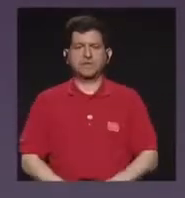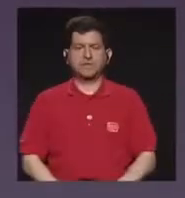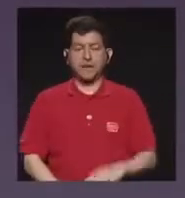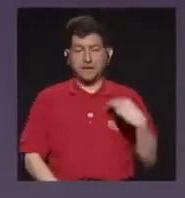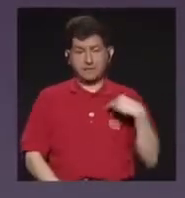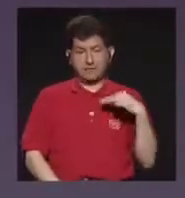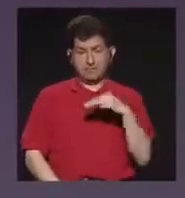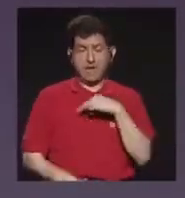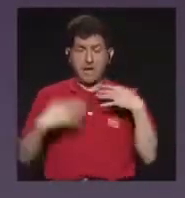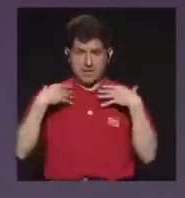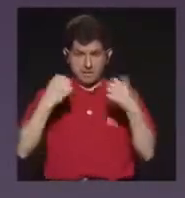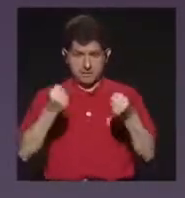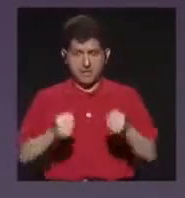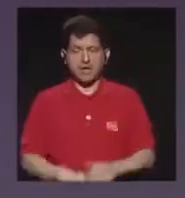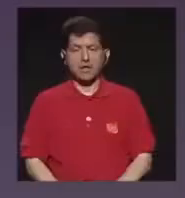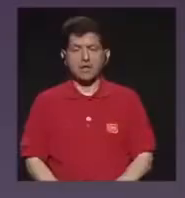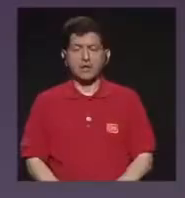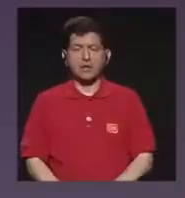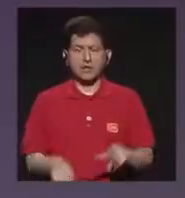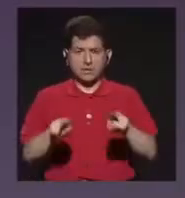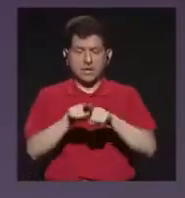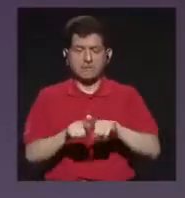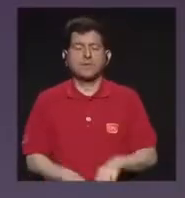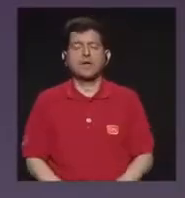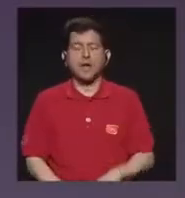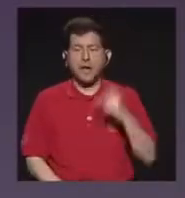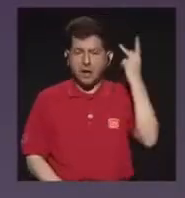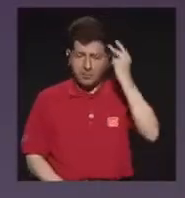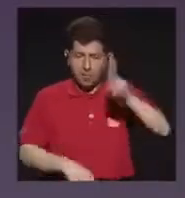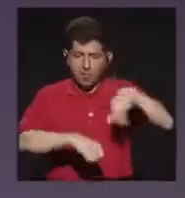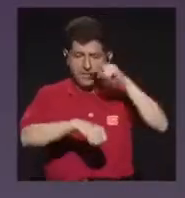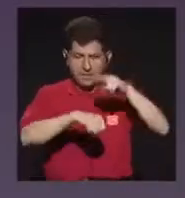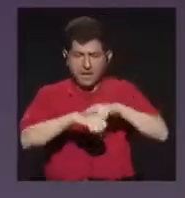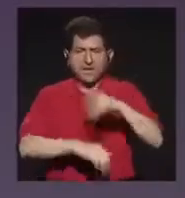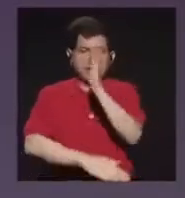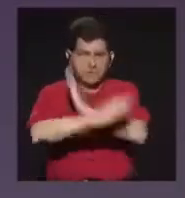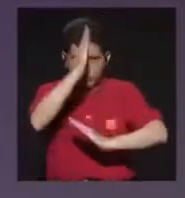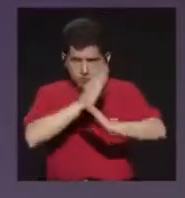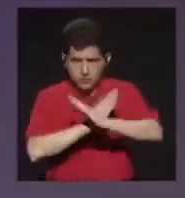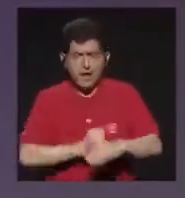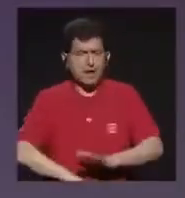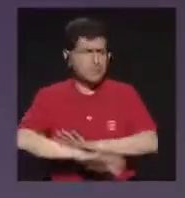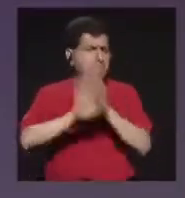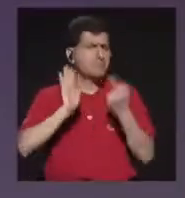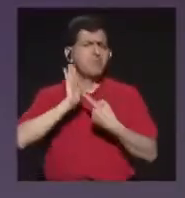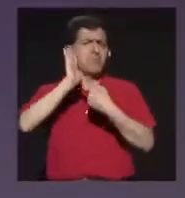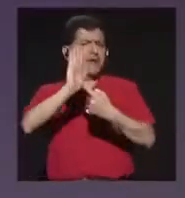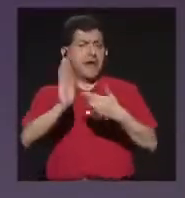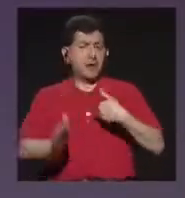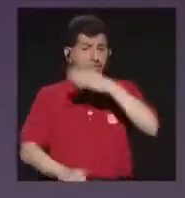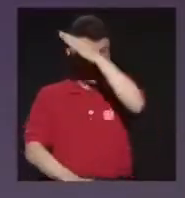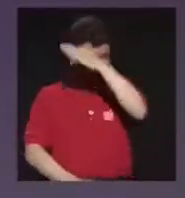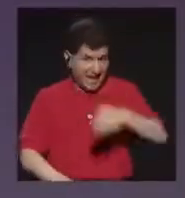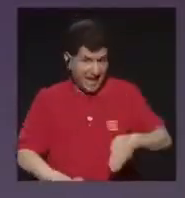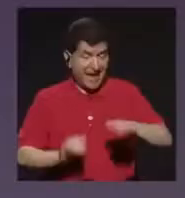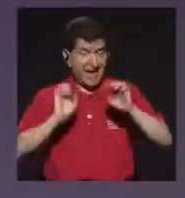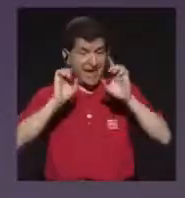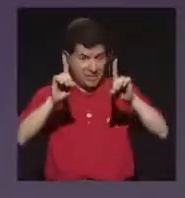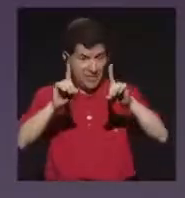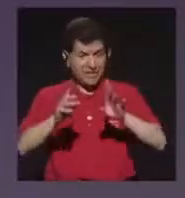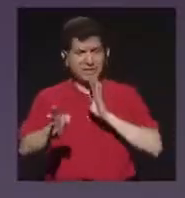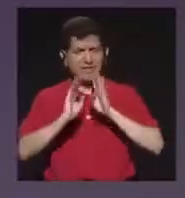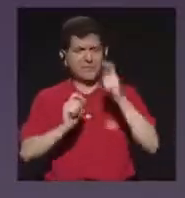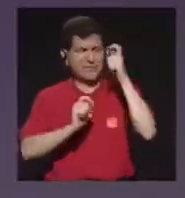Ministerio de Salud, está la PONADIS, que es la Política Nacional de Discapacidad, donde lo deja clarísimo, tiene un eje en educación y